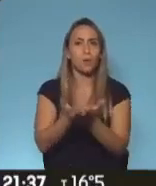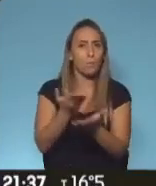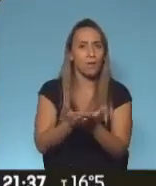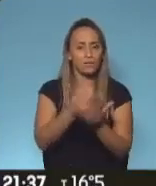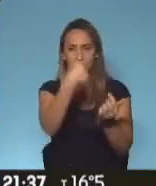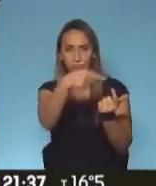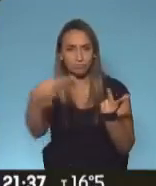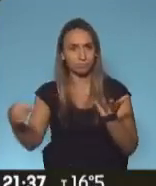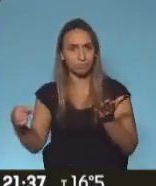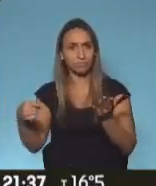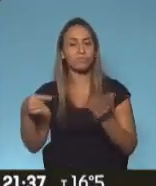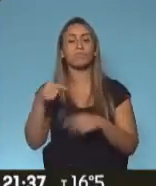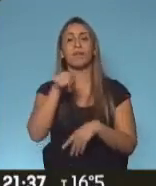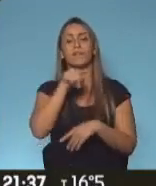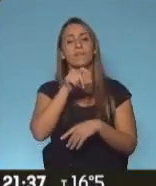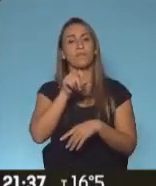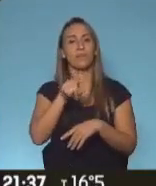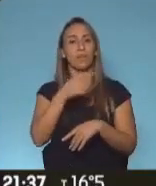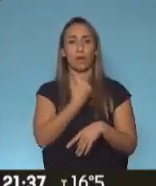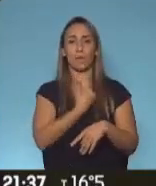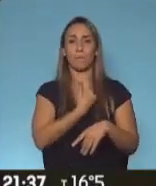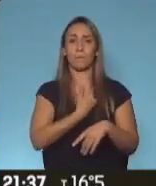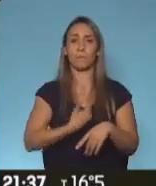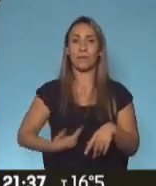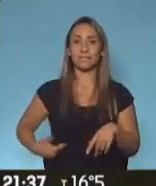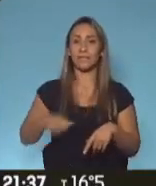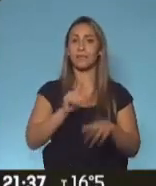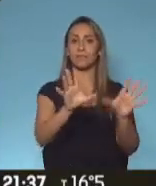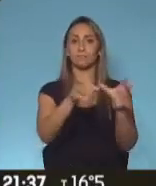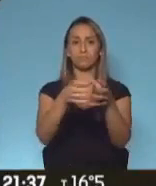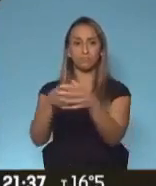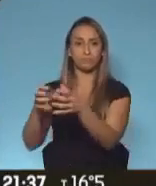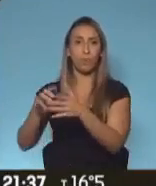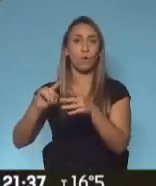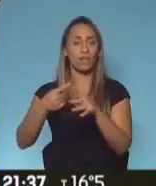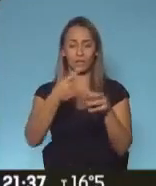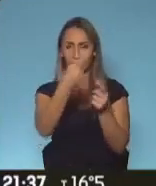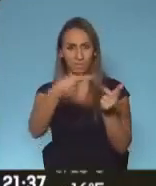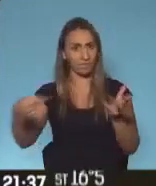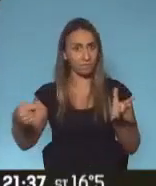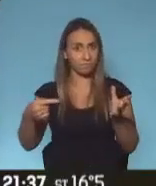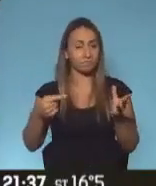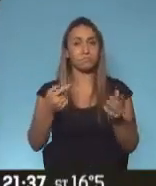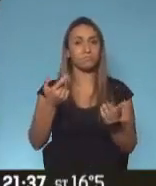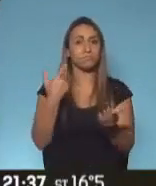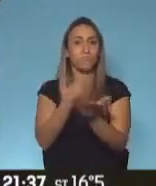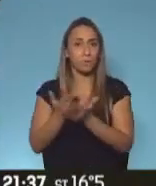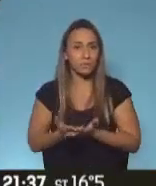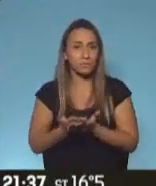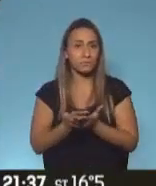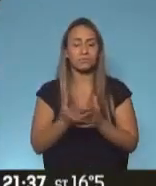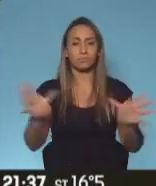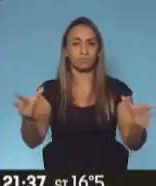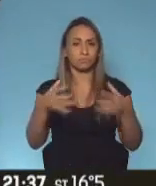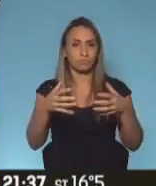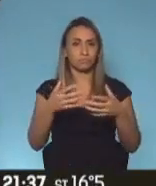propuestas de cada uno de los presidentes de los distintos bloques de las fuerzas políticas de la